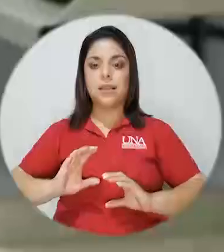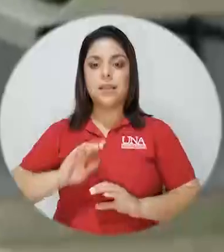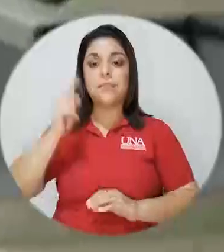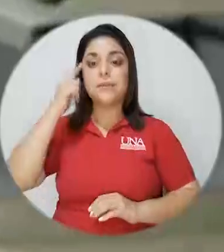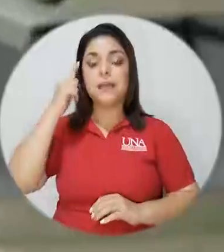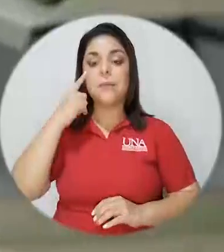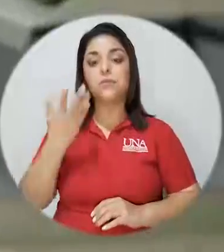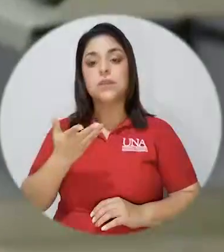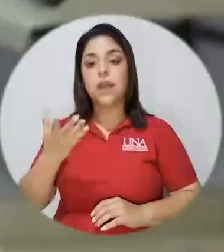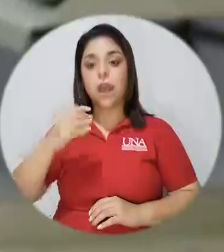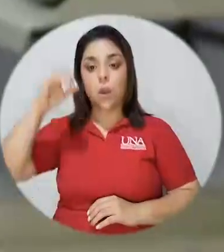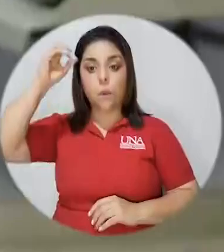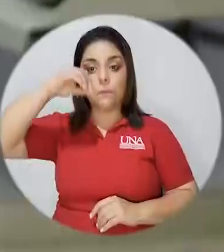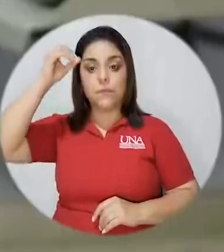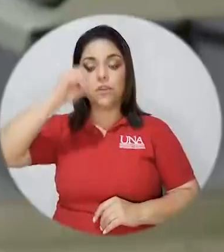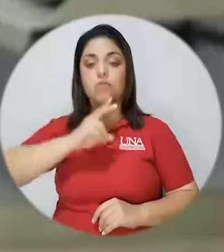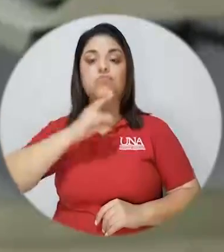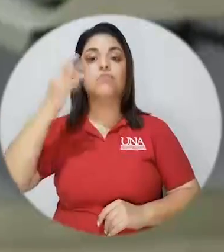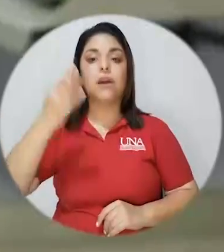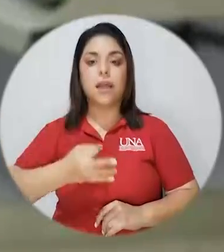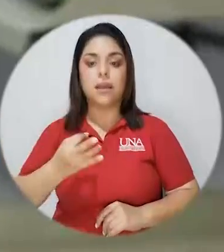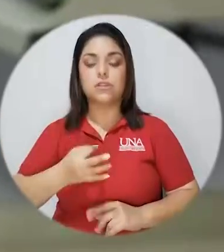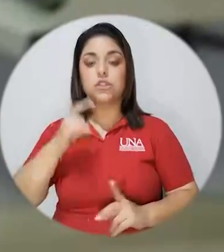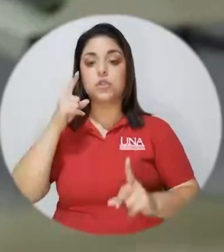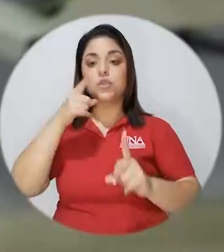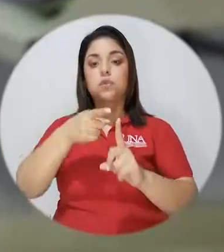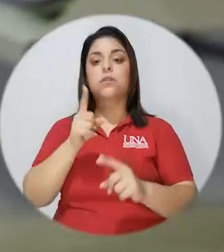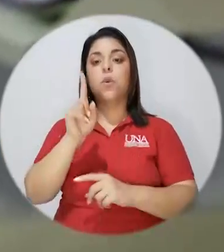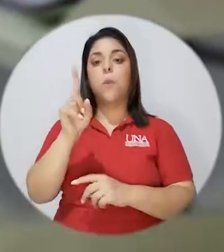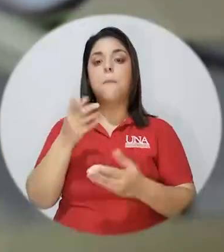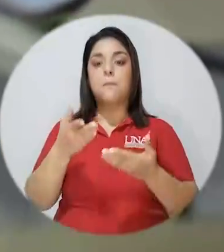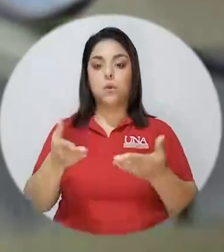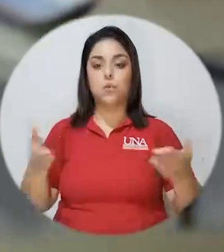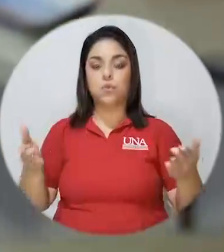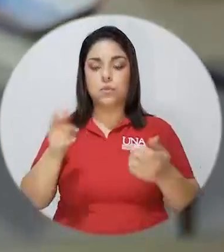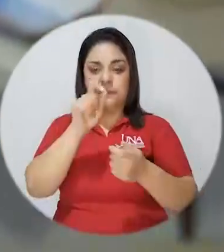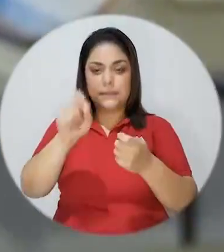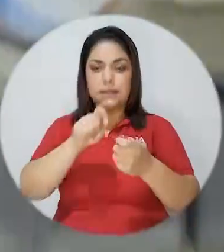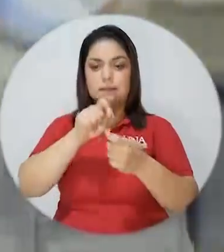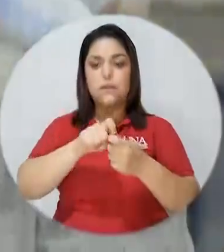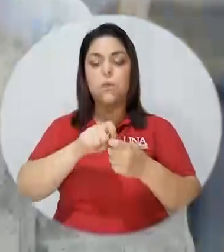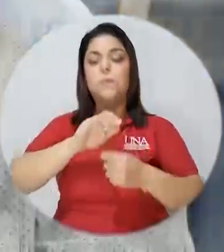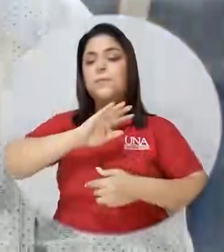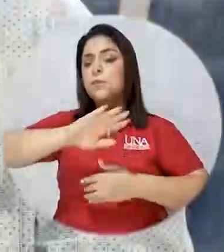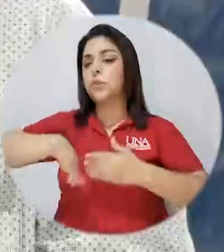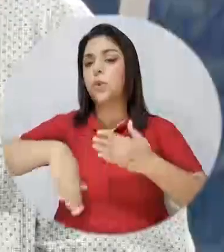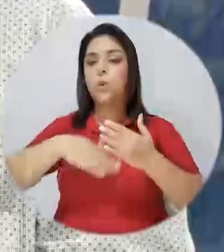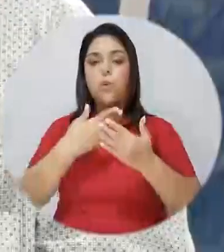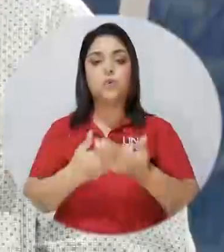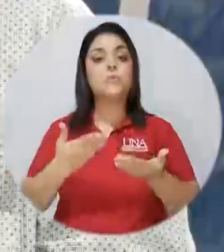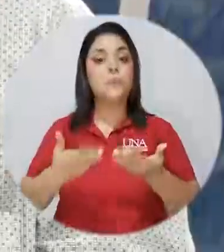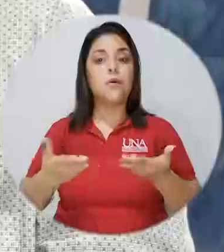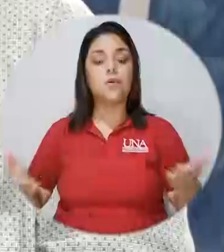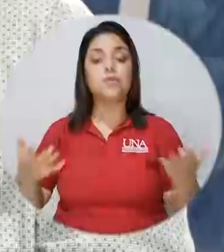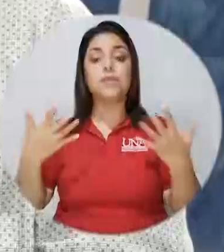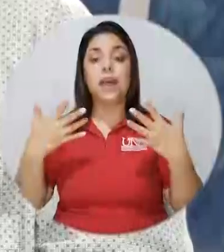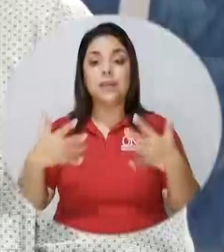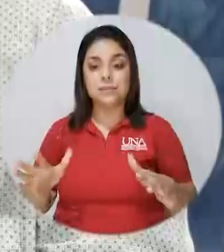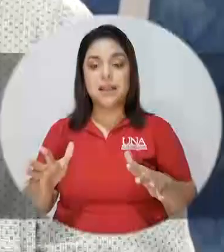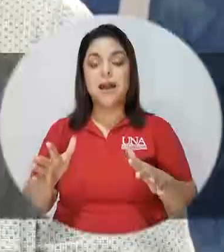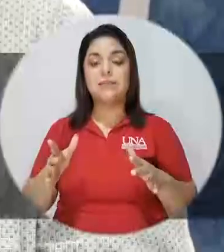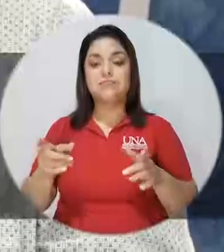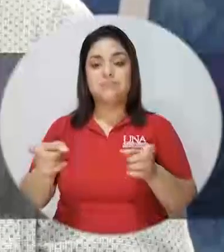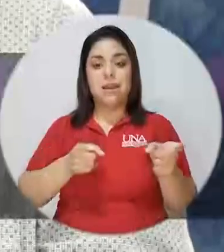que una opinión veraz respecto a un producto en particular. Todos los productos que hemos